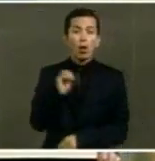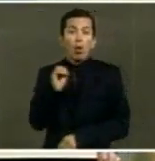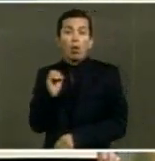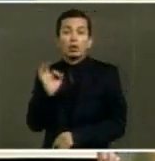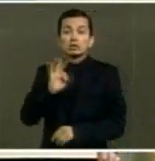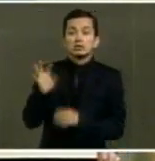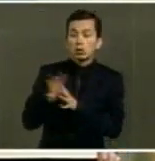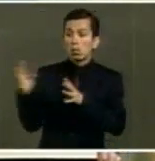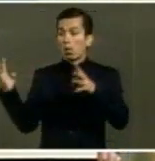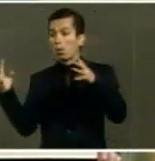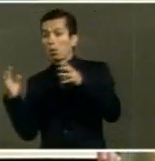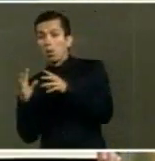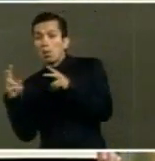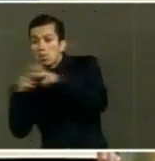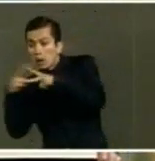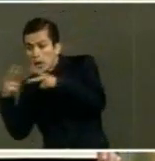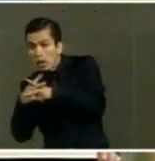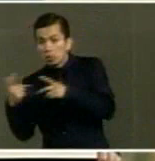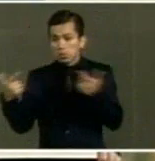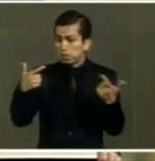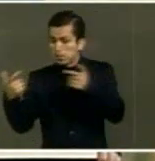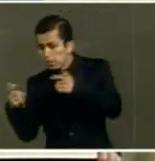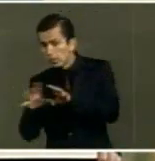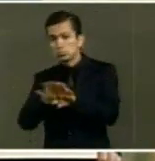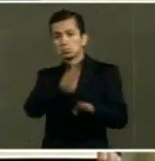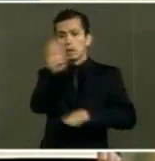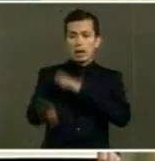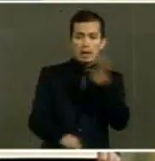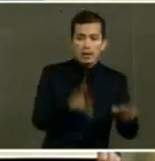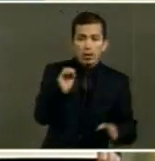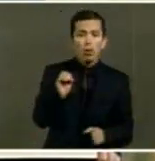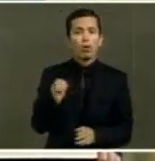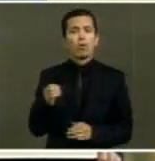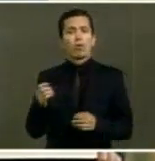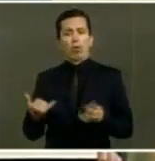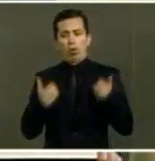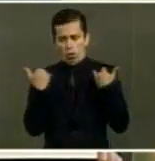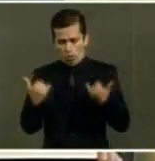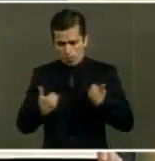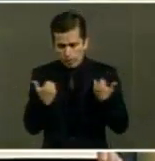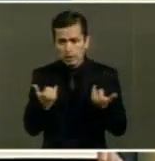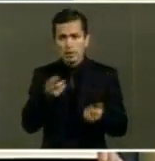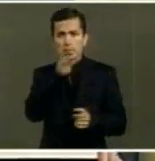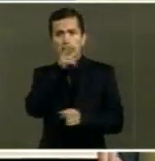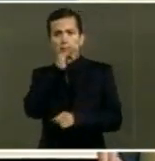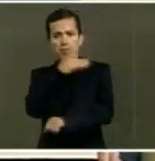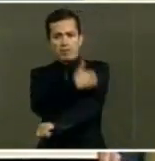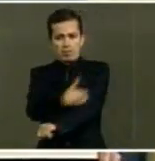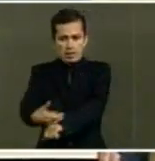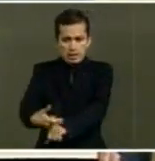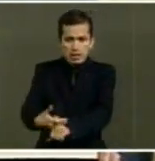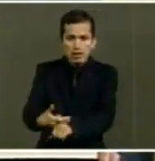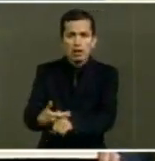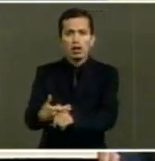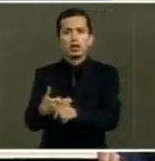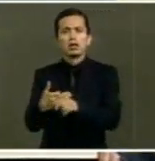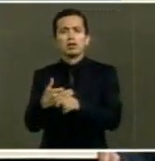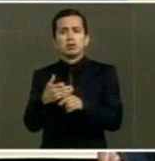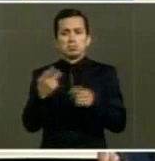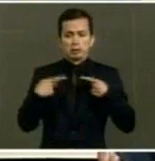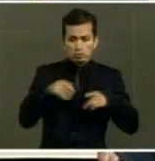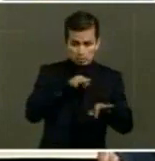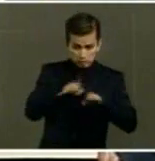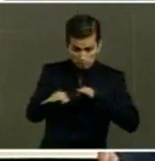tiroteo, a los jóvenes, a los padres de familia, a los periodistas, a los soldados, a